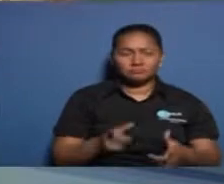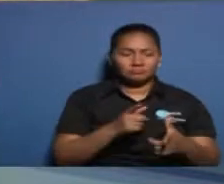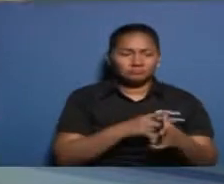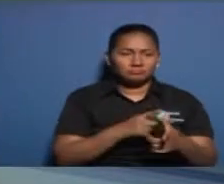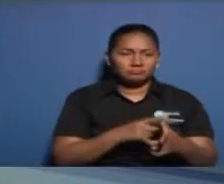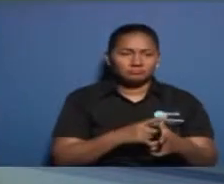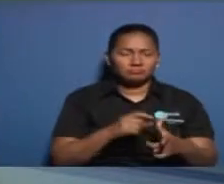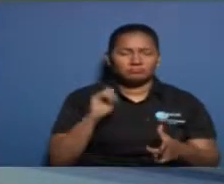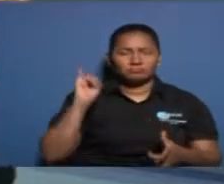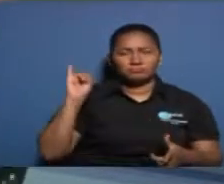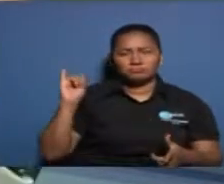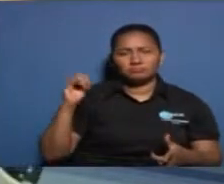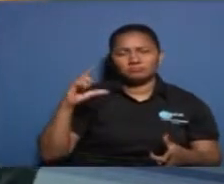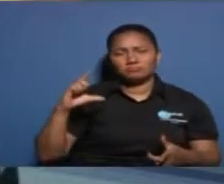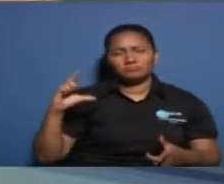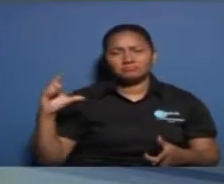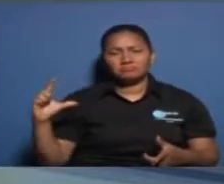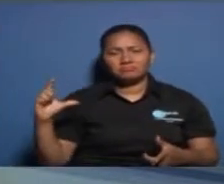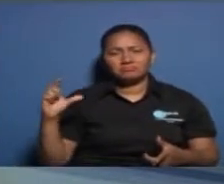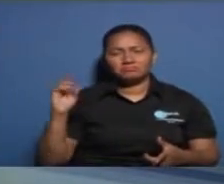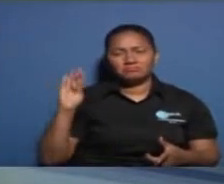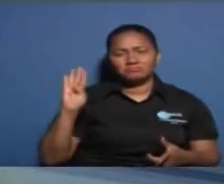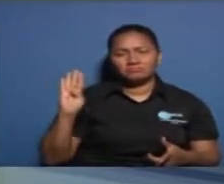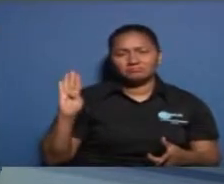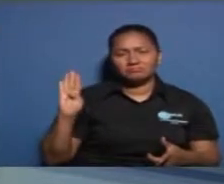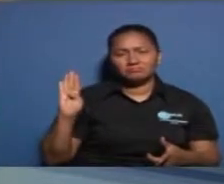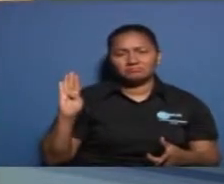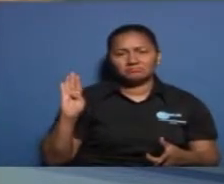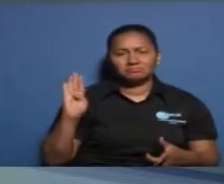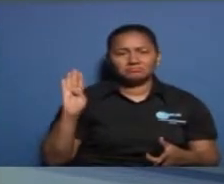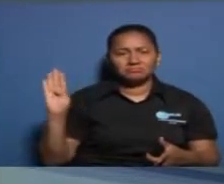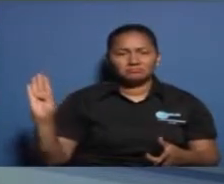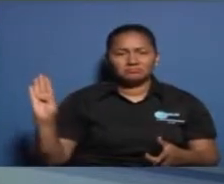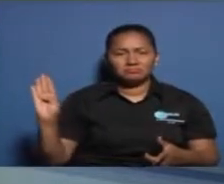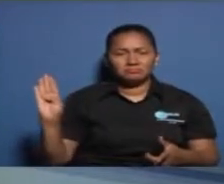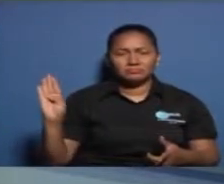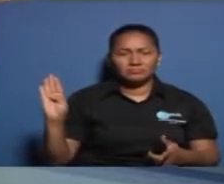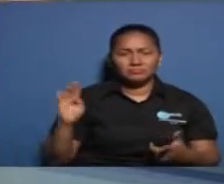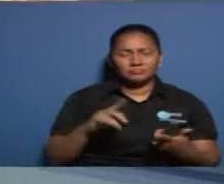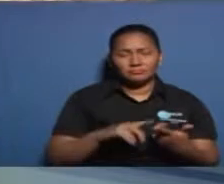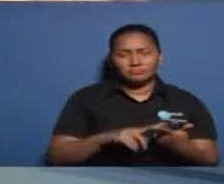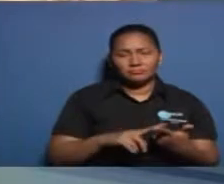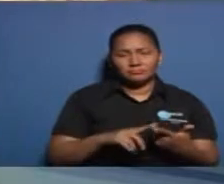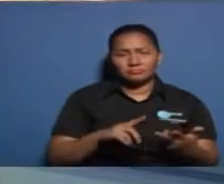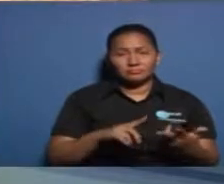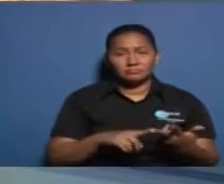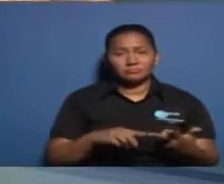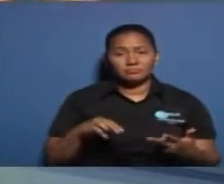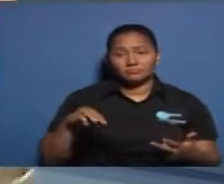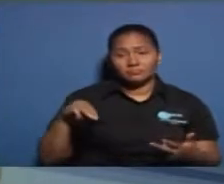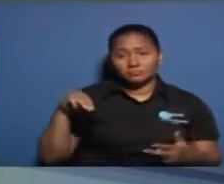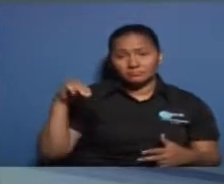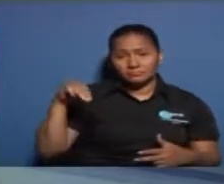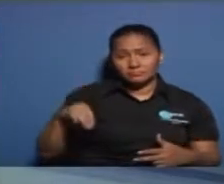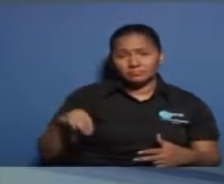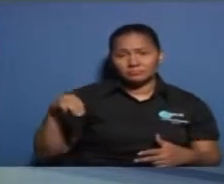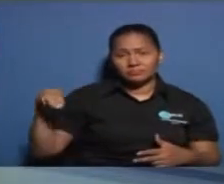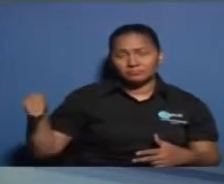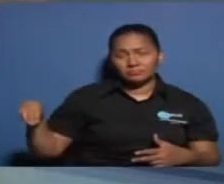gandhi benazir bhutto corazon aquino mireya moscoso